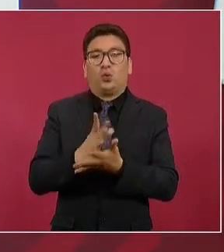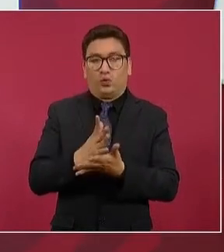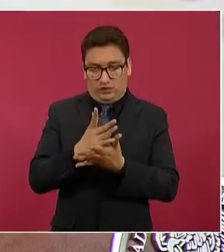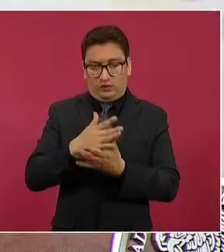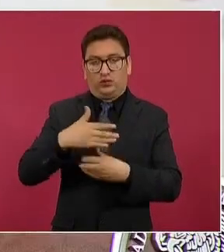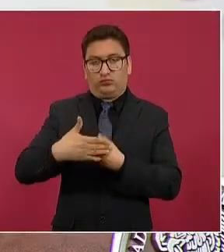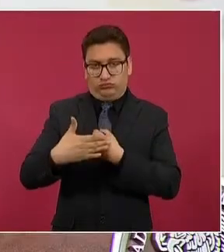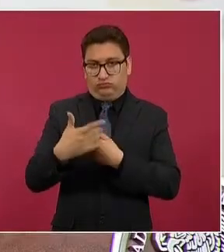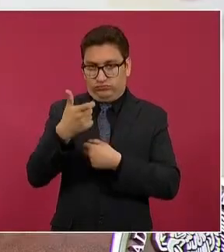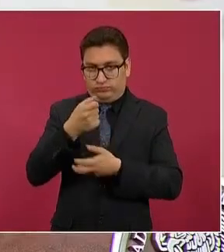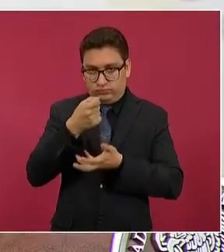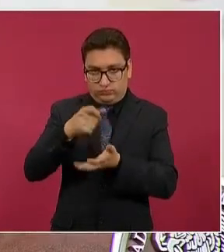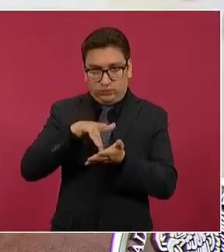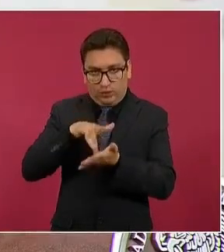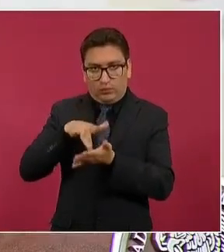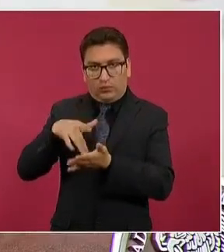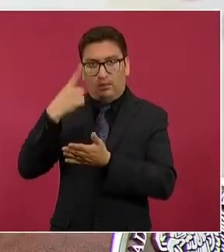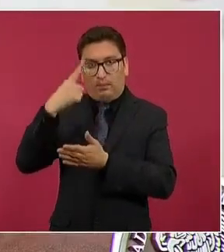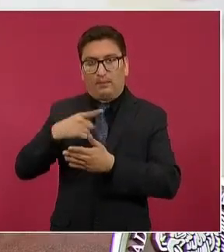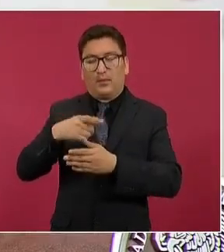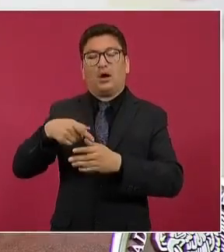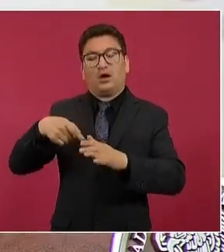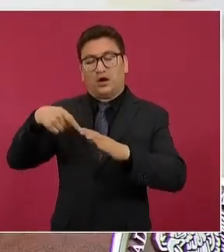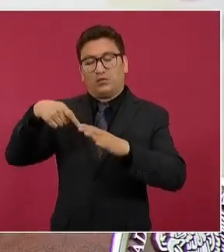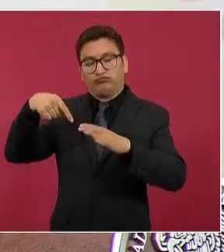invertir para perforar